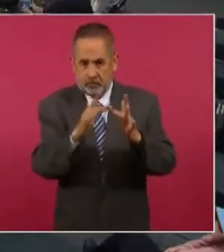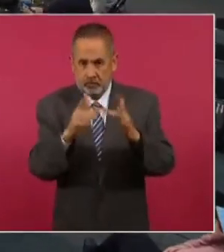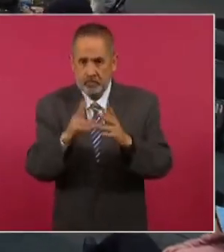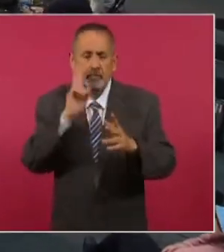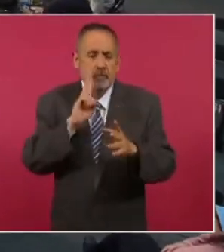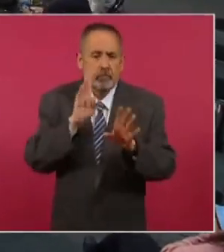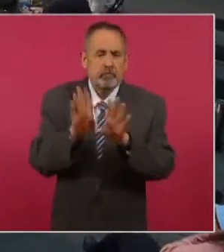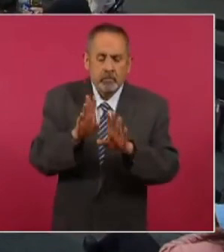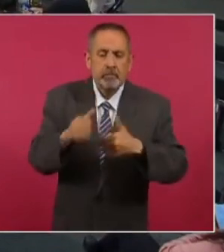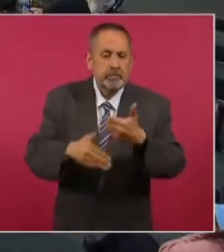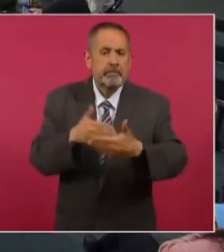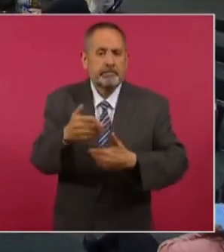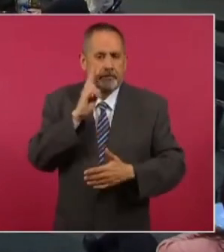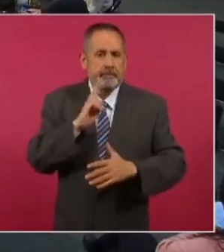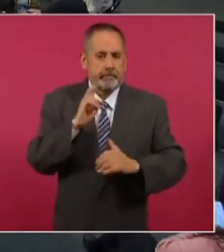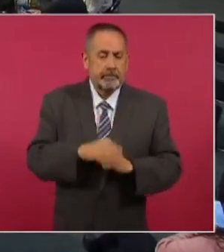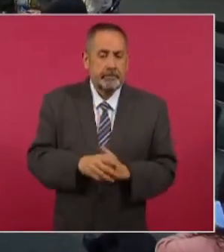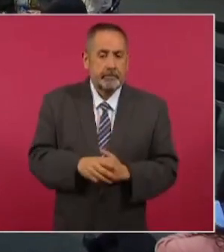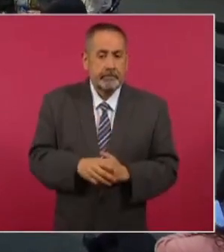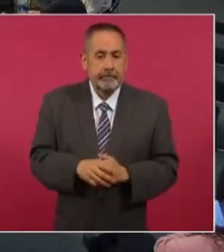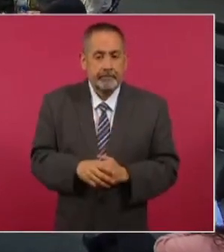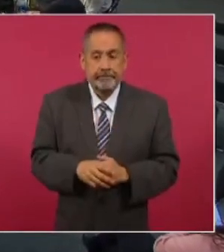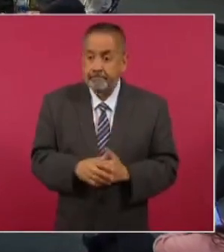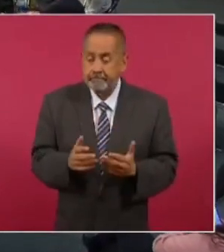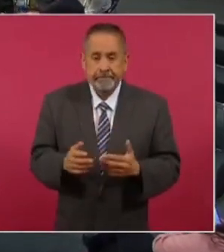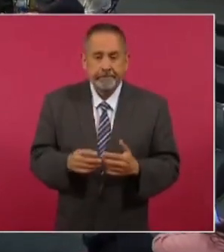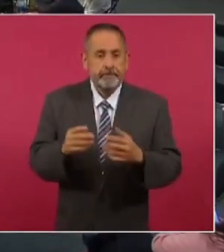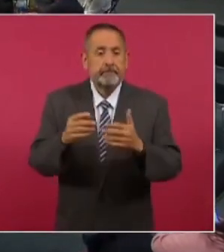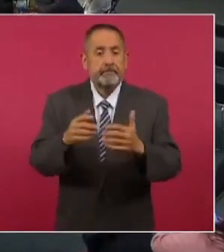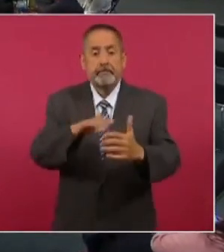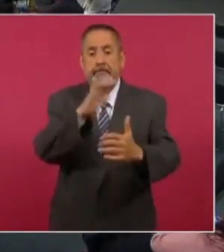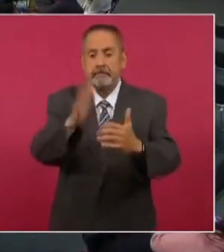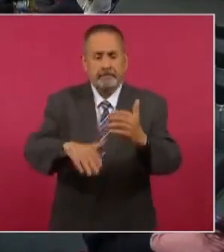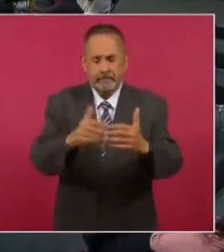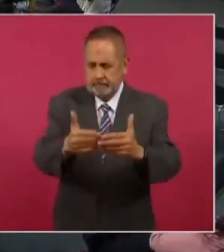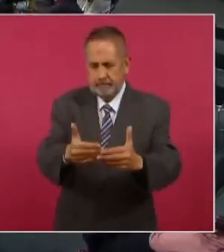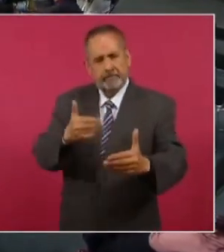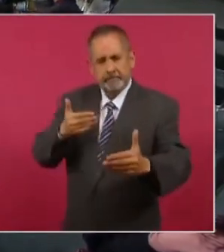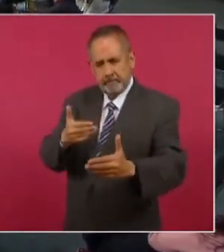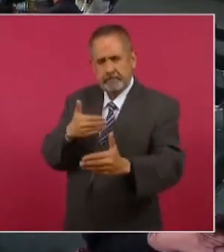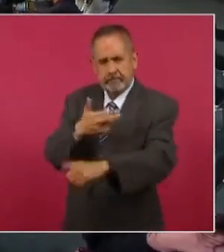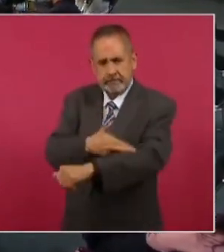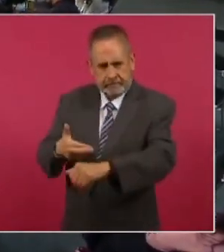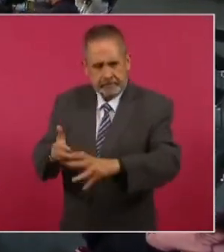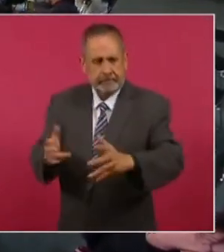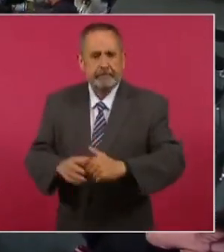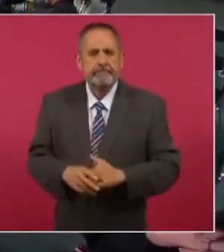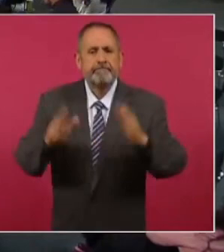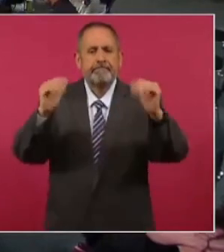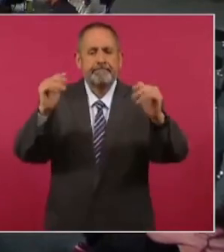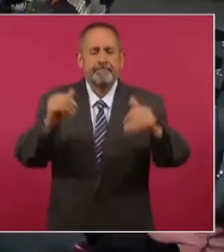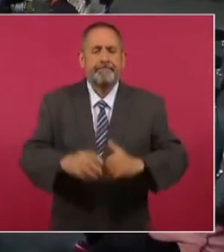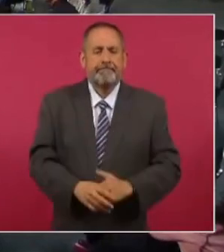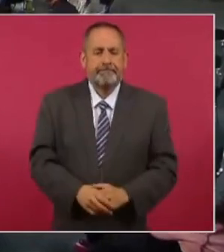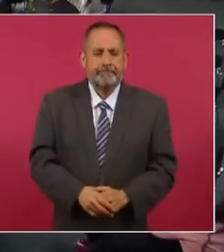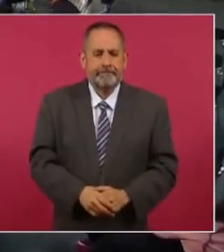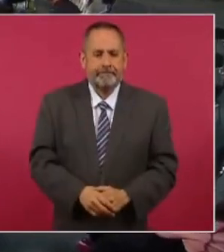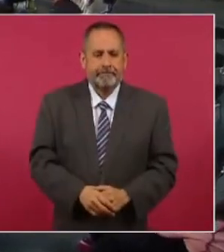ver qué hacemos antes de que termine el mandato muy bien adiós